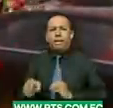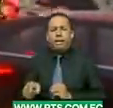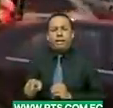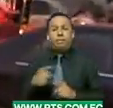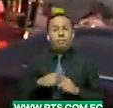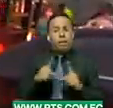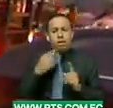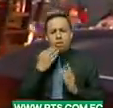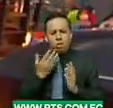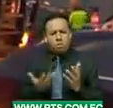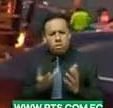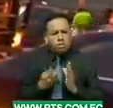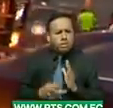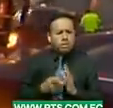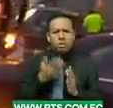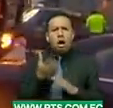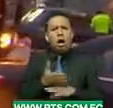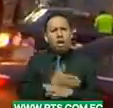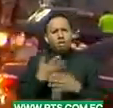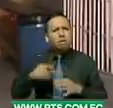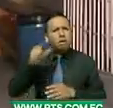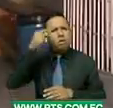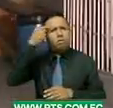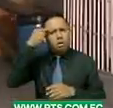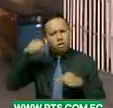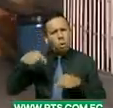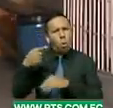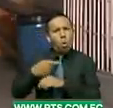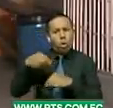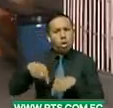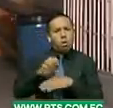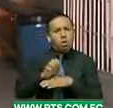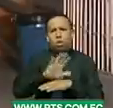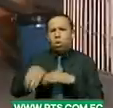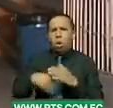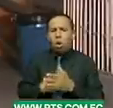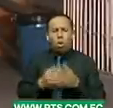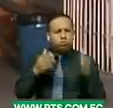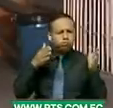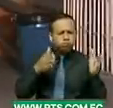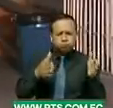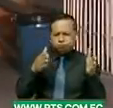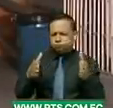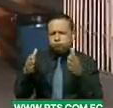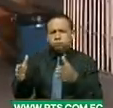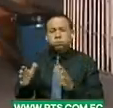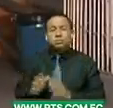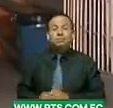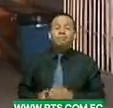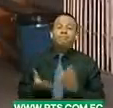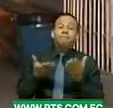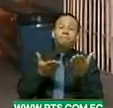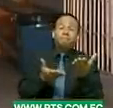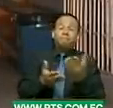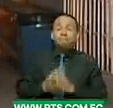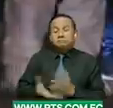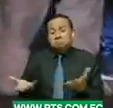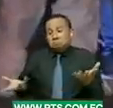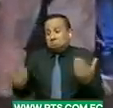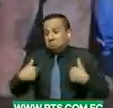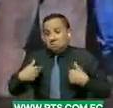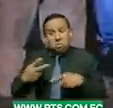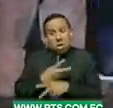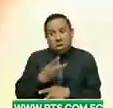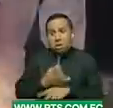que se están ejecutando durante el estado de excepción. Eso sí, uno sale de su casa a laborar y no sabe si va a llegar vivo, llega muy en una caja ya metido.